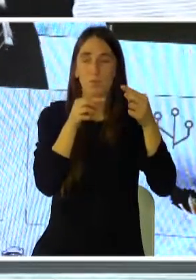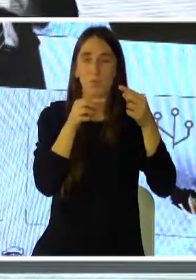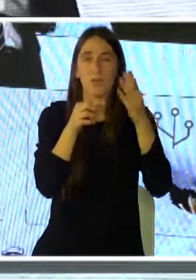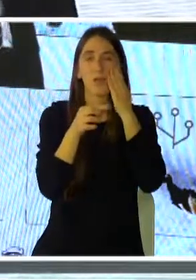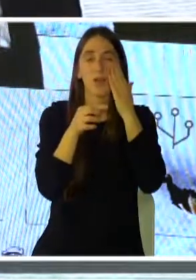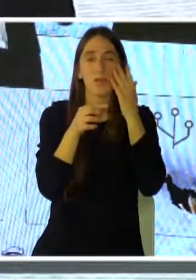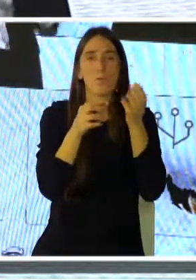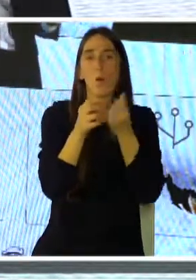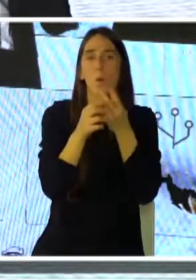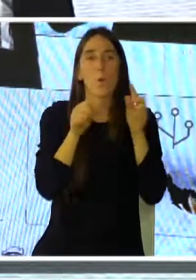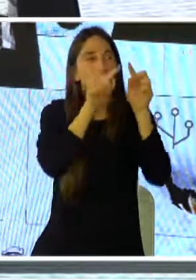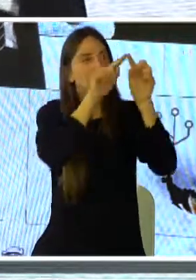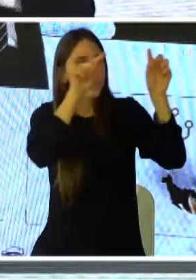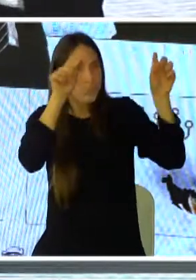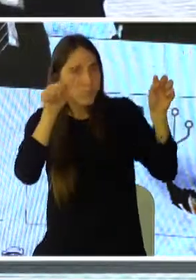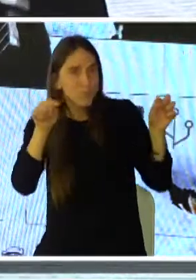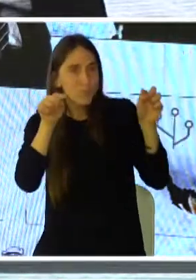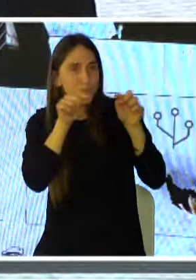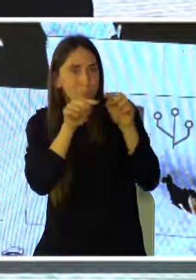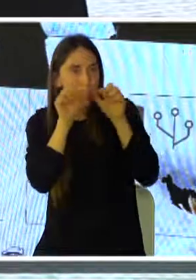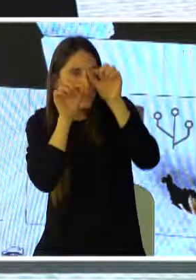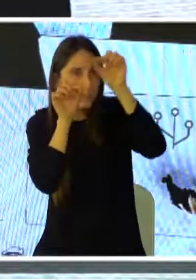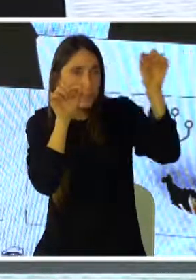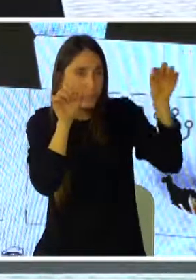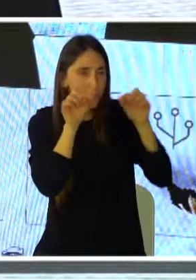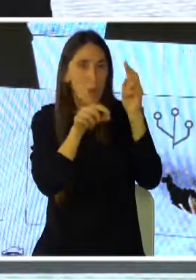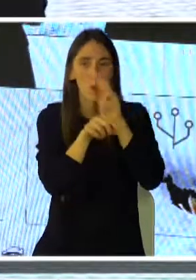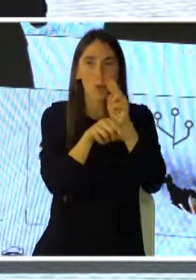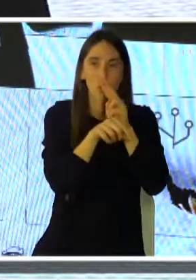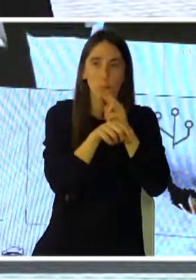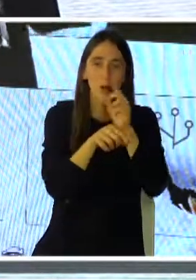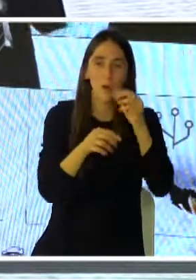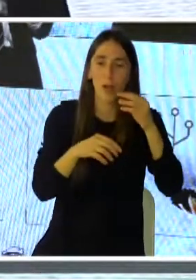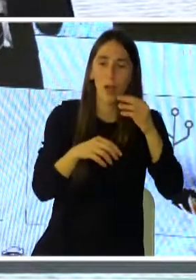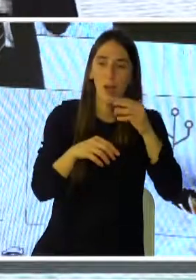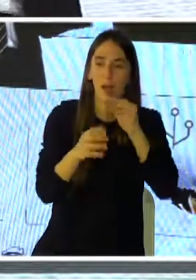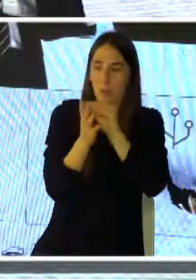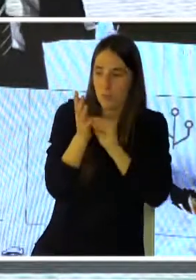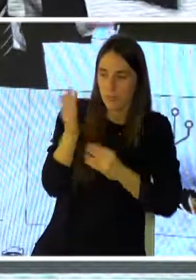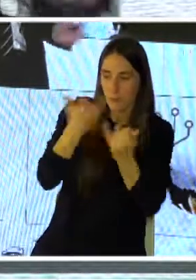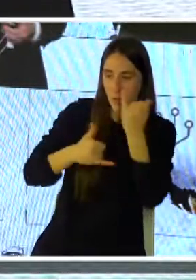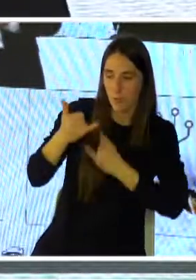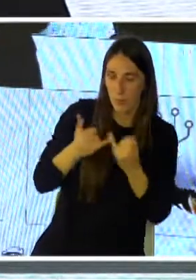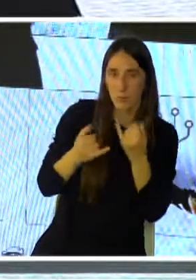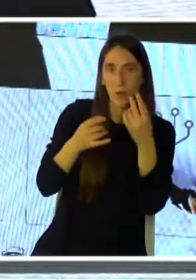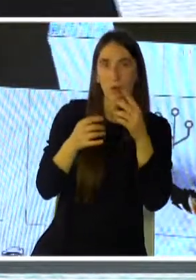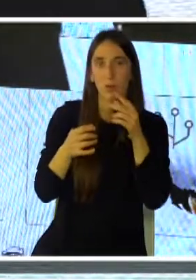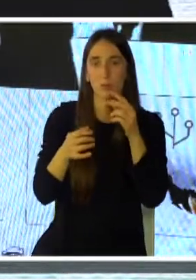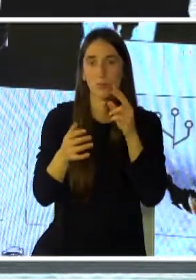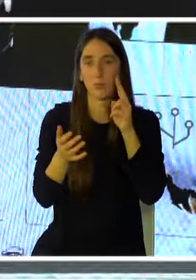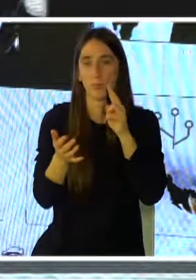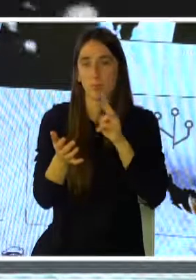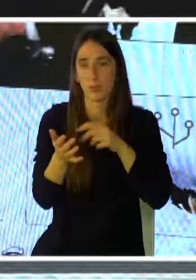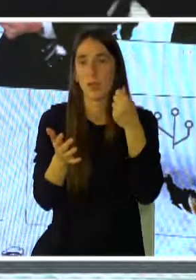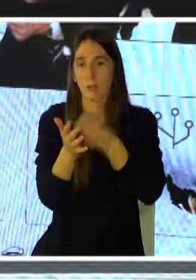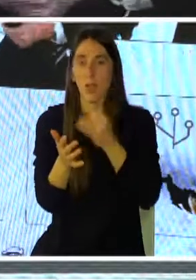cuántos metros cuadrados tiene cada cartel, eso se compara a su vez contra nuestra base de datos, si está tributando o no, etc. ¿Para qué? Bueno, para aplicar ni